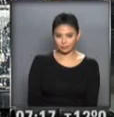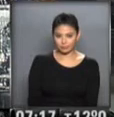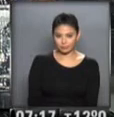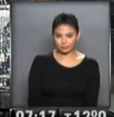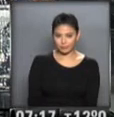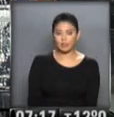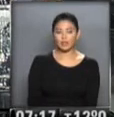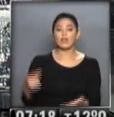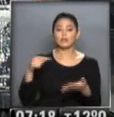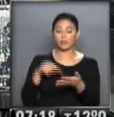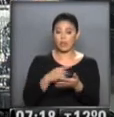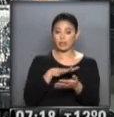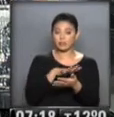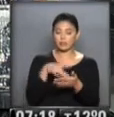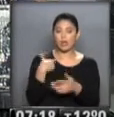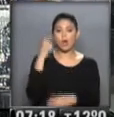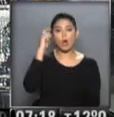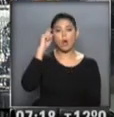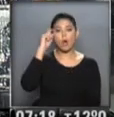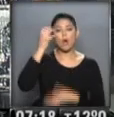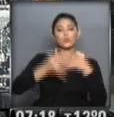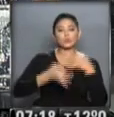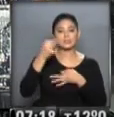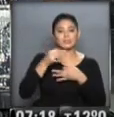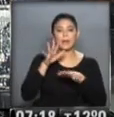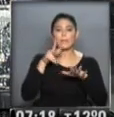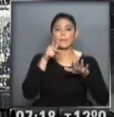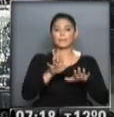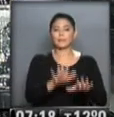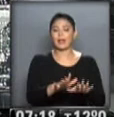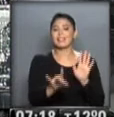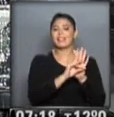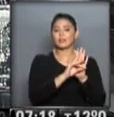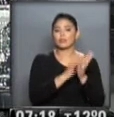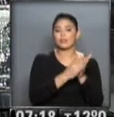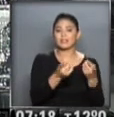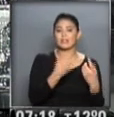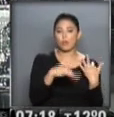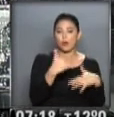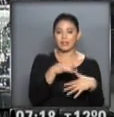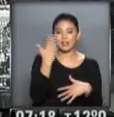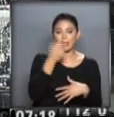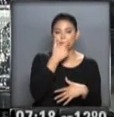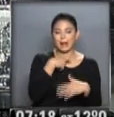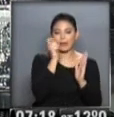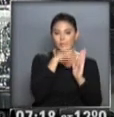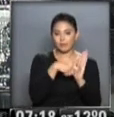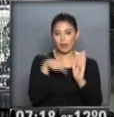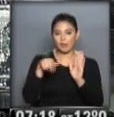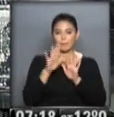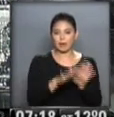y en la ciudad de buenos aires- la justicia frenó de manera parcial el decreto de necesidad de urgencia firmado por el jefe de gobierno mauricio